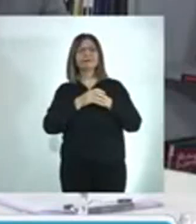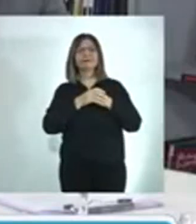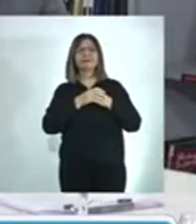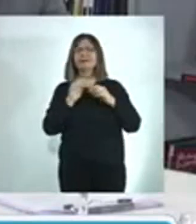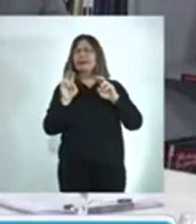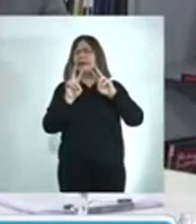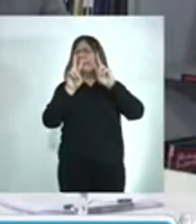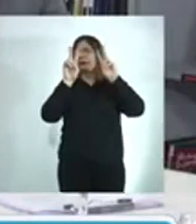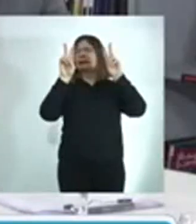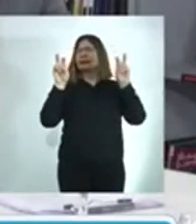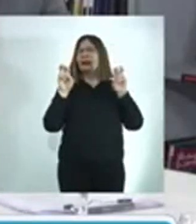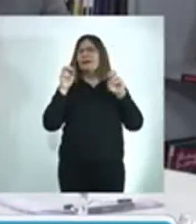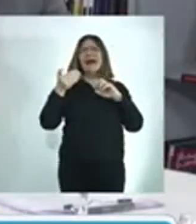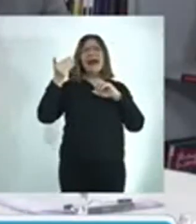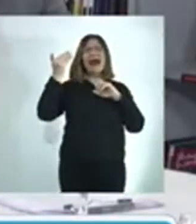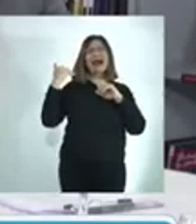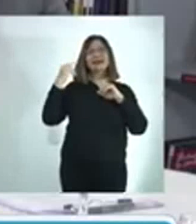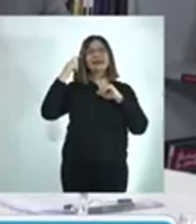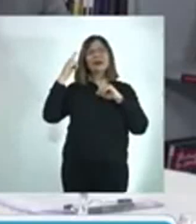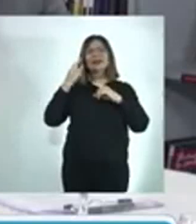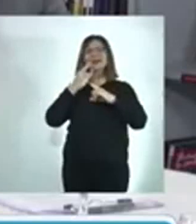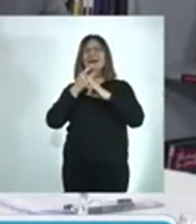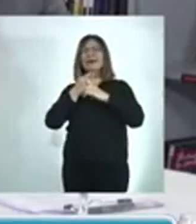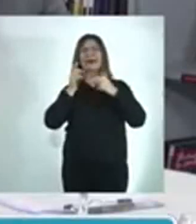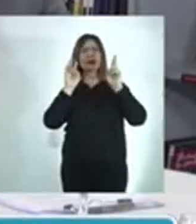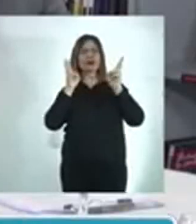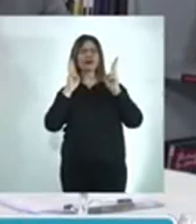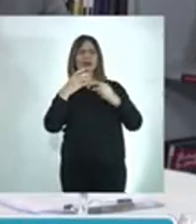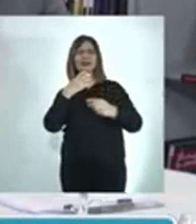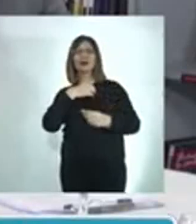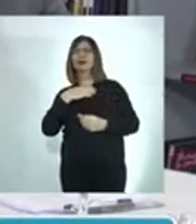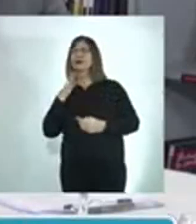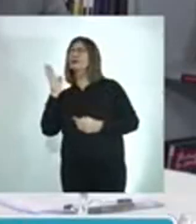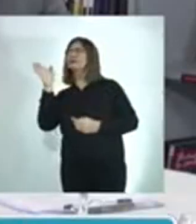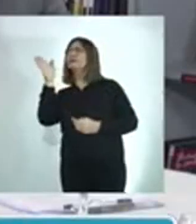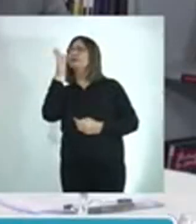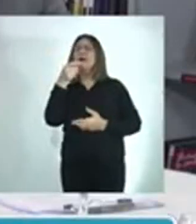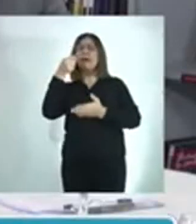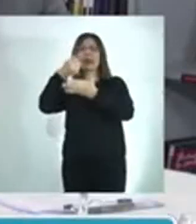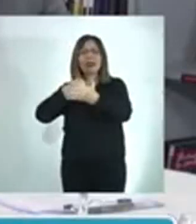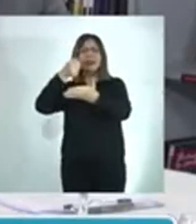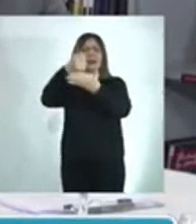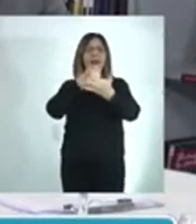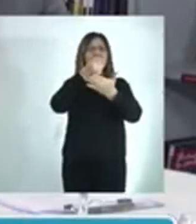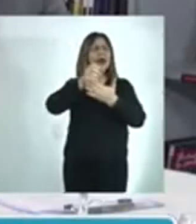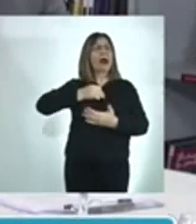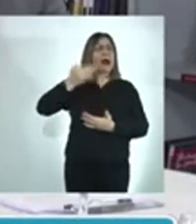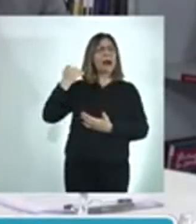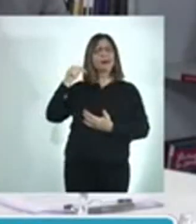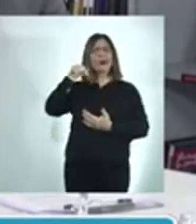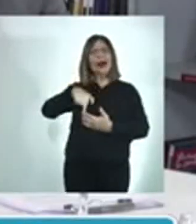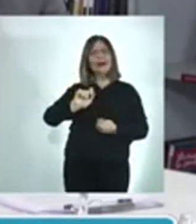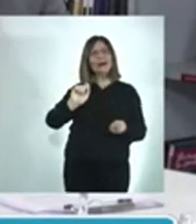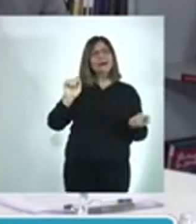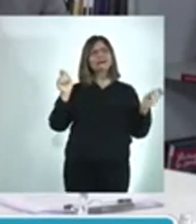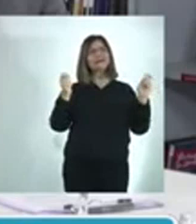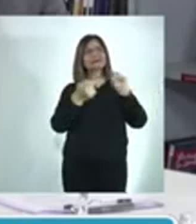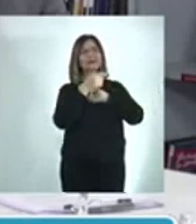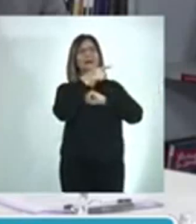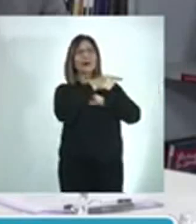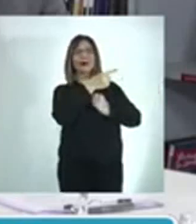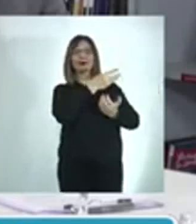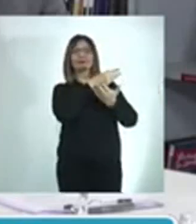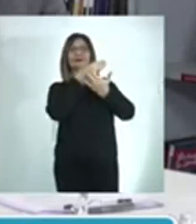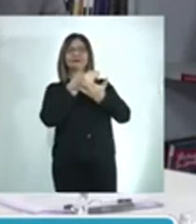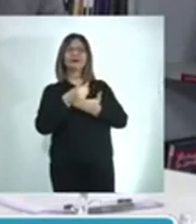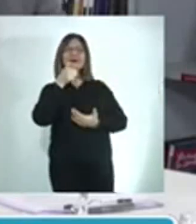de esta cuestión de cobrar los cursos, las capacitaciones docentes. Fue una premisa básica que tuvo usted desde los inicios de la gestión a